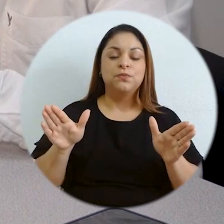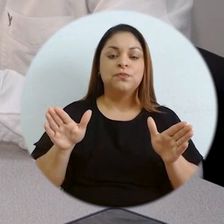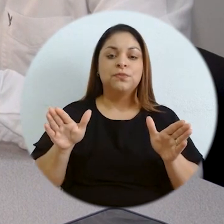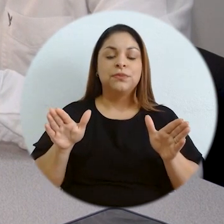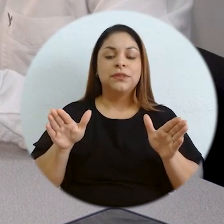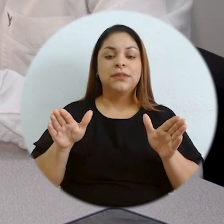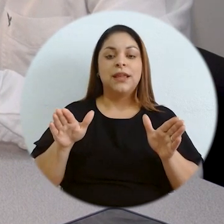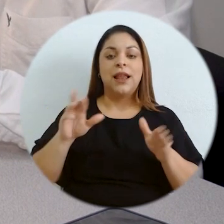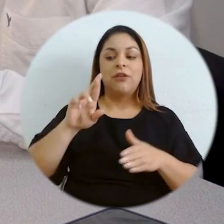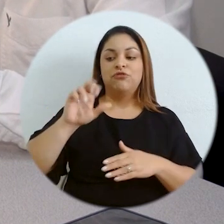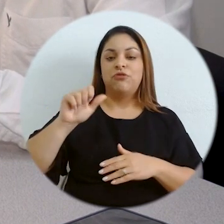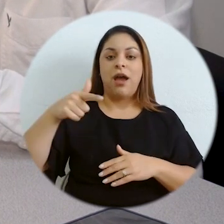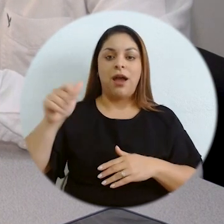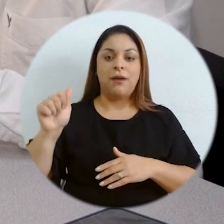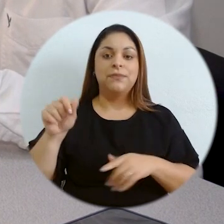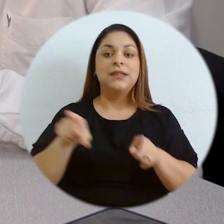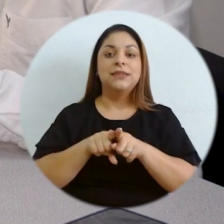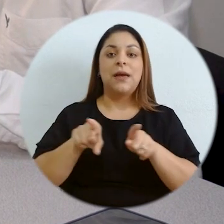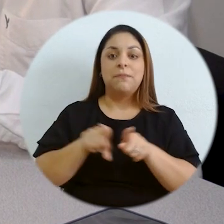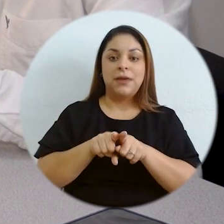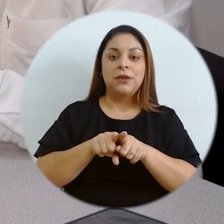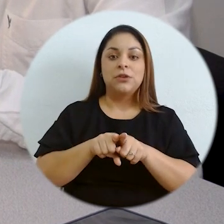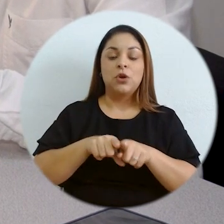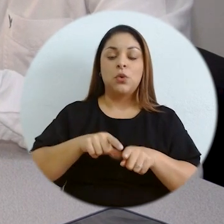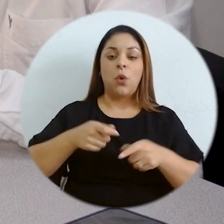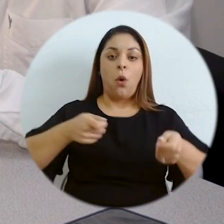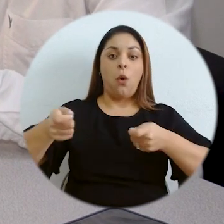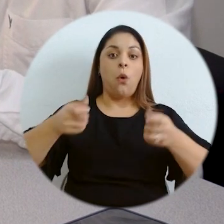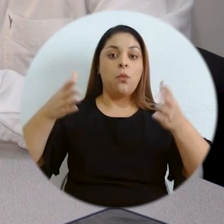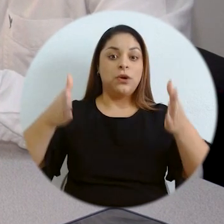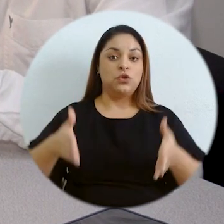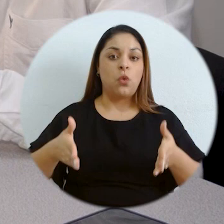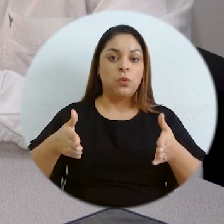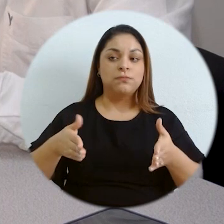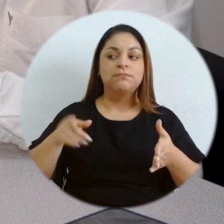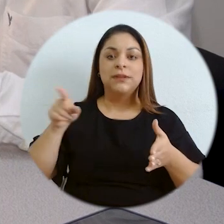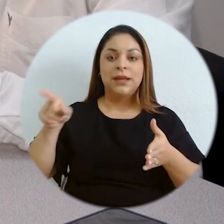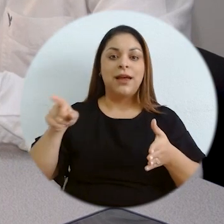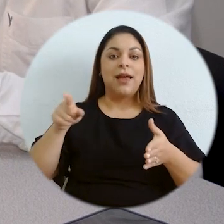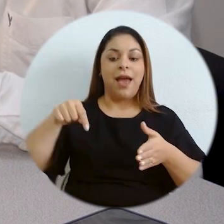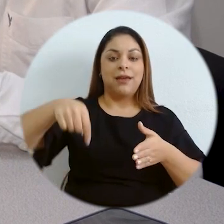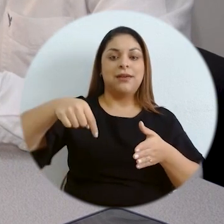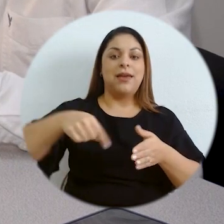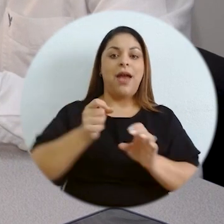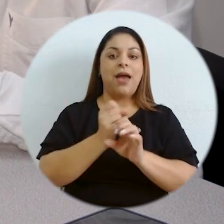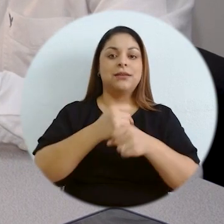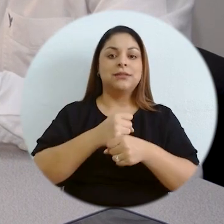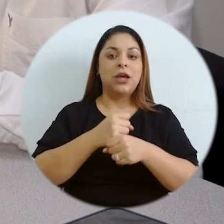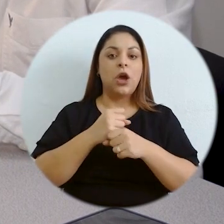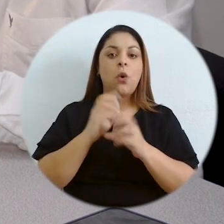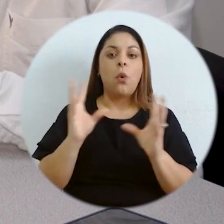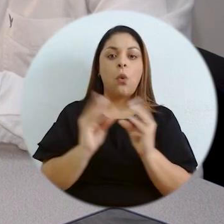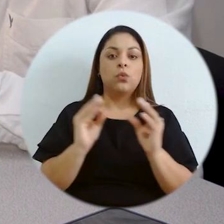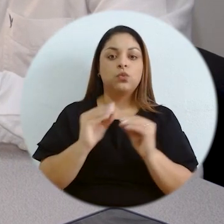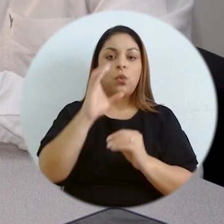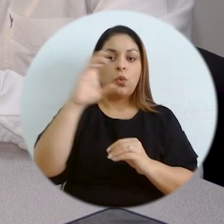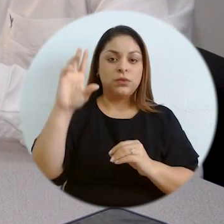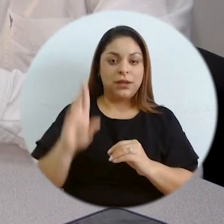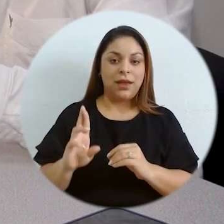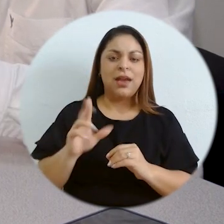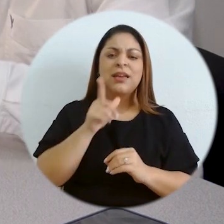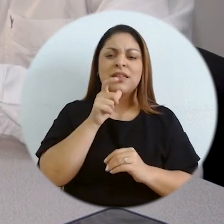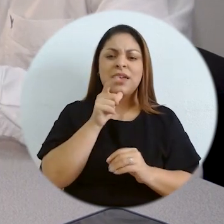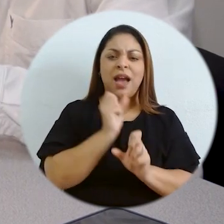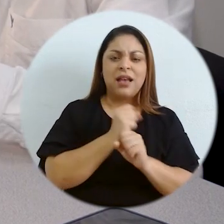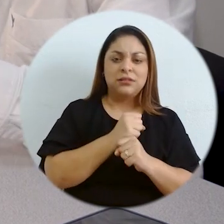y director del primer Congreso Internacional de Gobierno Abierto y Gobernanza, que se realiza en Costa Rica y